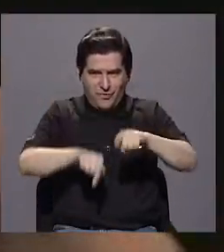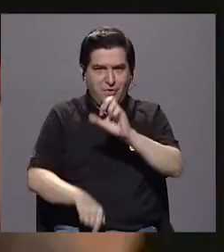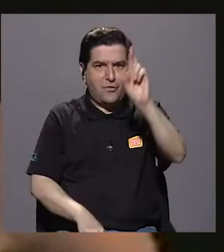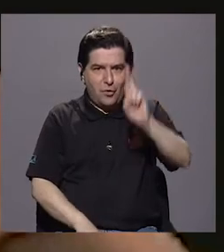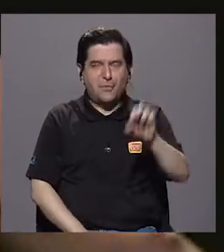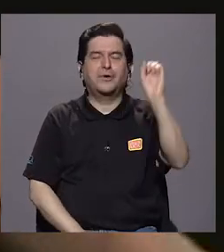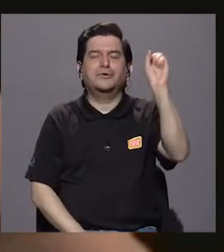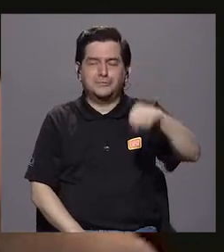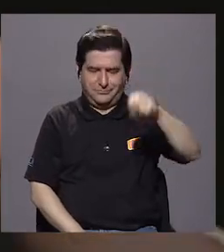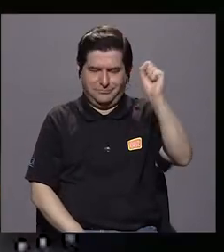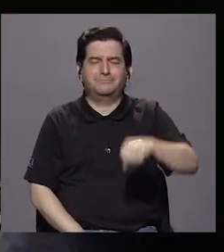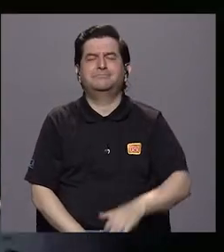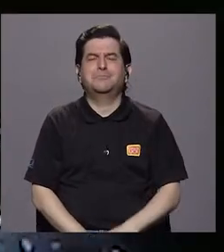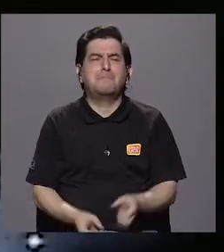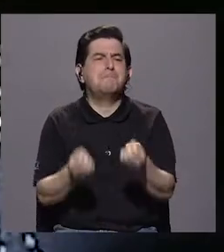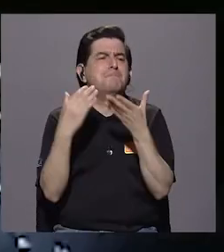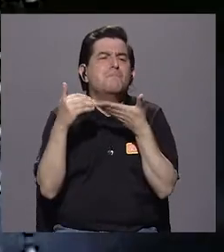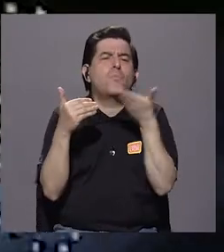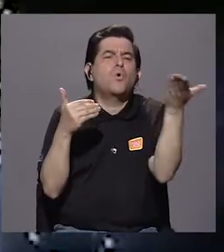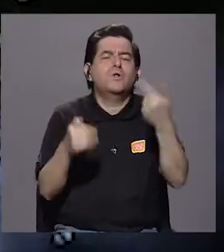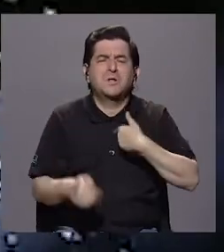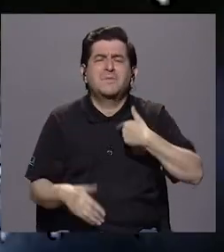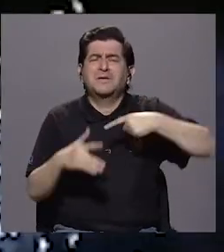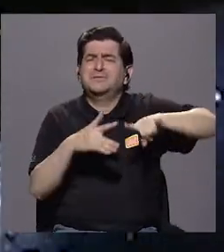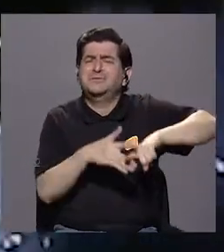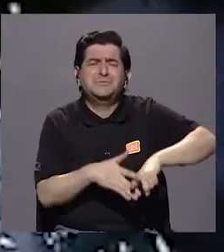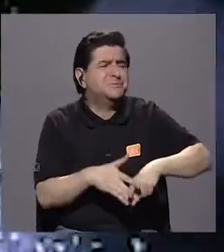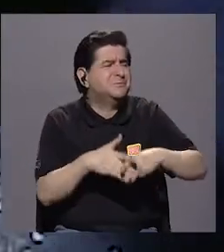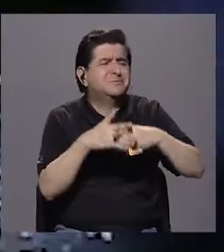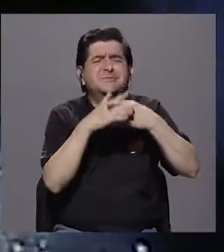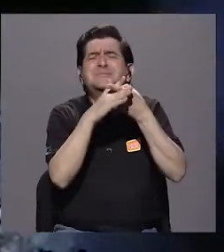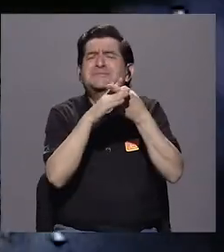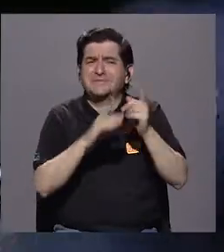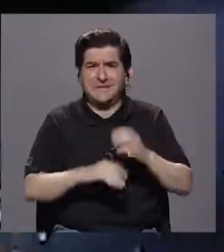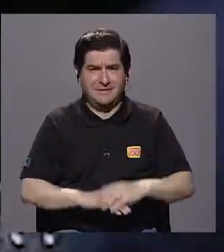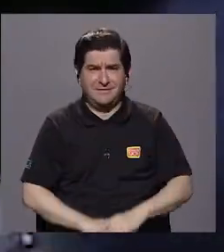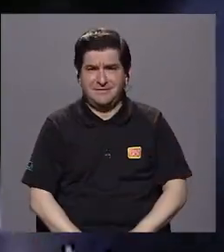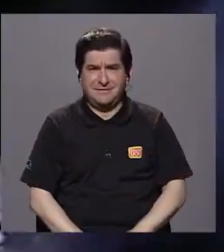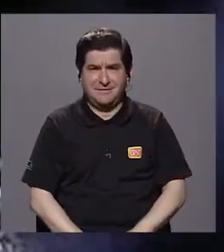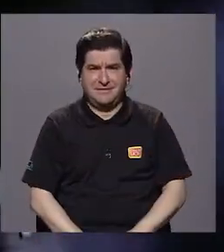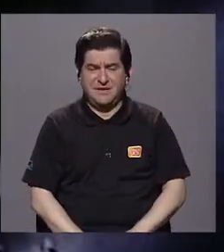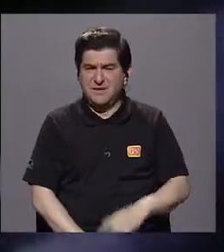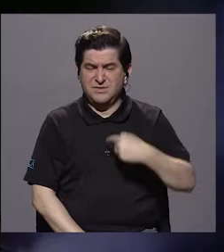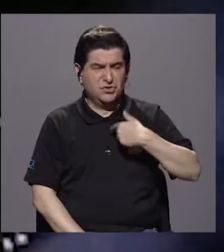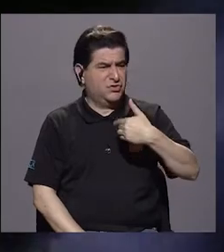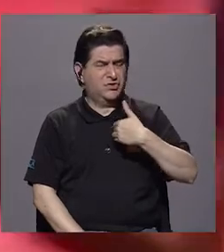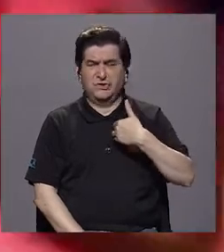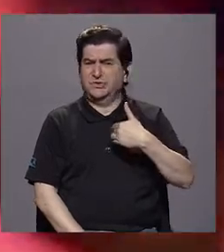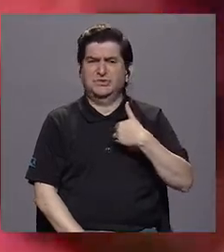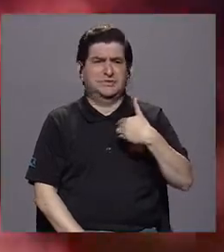Yo creo que fueron muchas cosas. Yo empezaba apenas, yo empezaba, no tenía